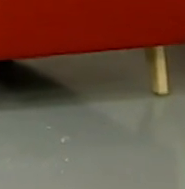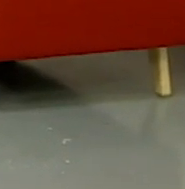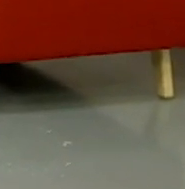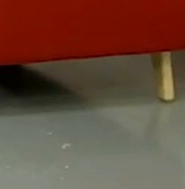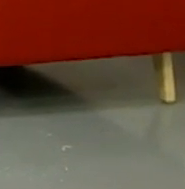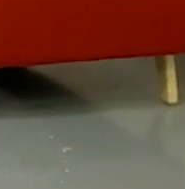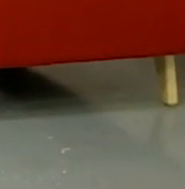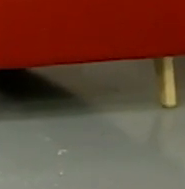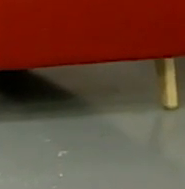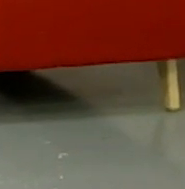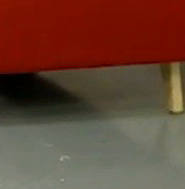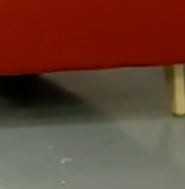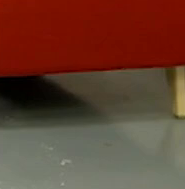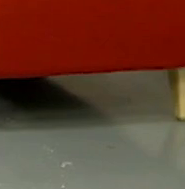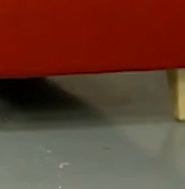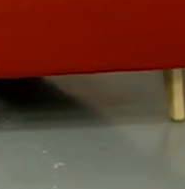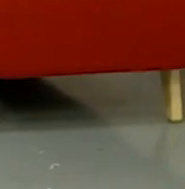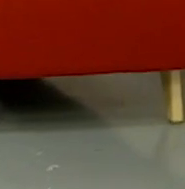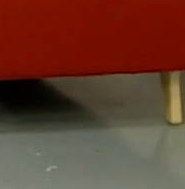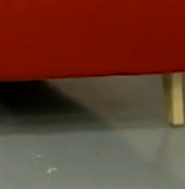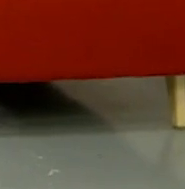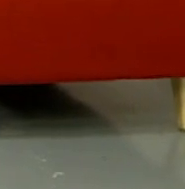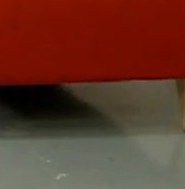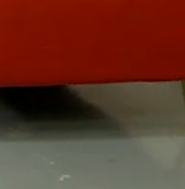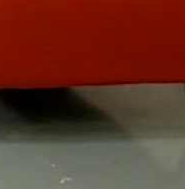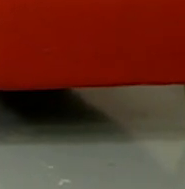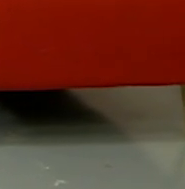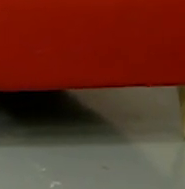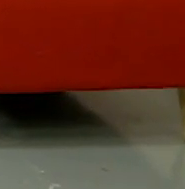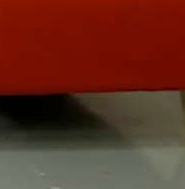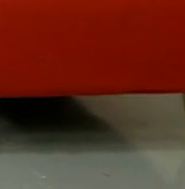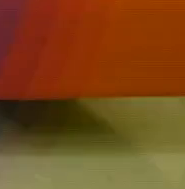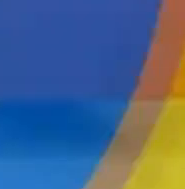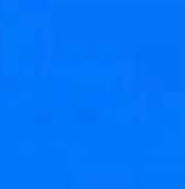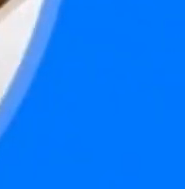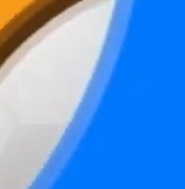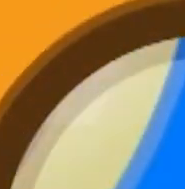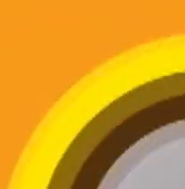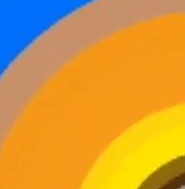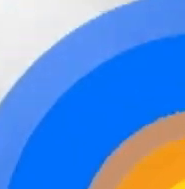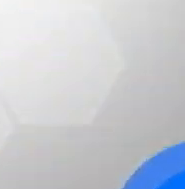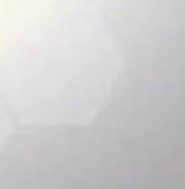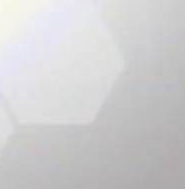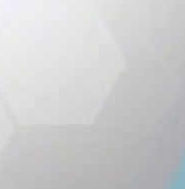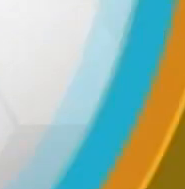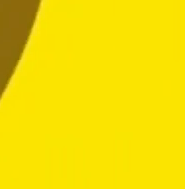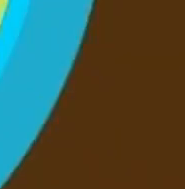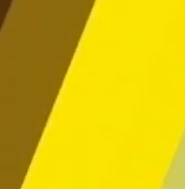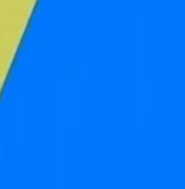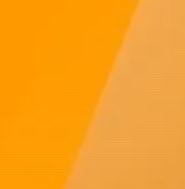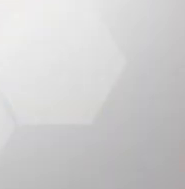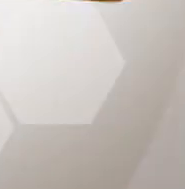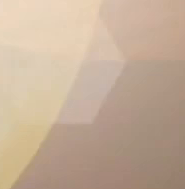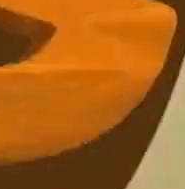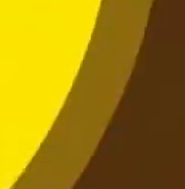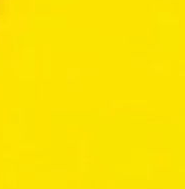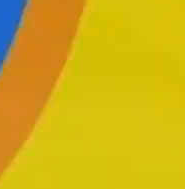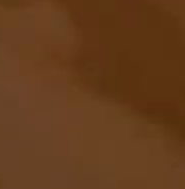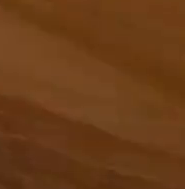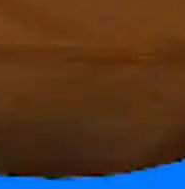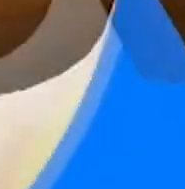este jueves a partir de las 8 de la mañana aquí en Café Nacional. Les esperamos. Un pueblo en marcha pero sin